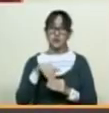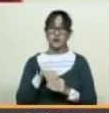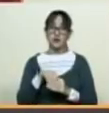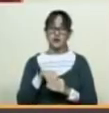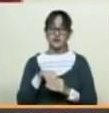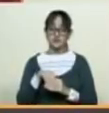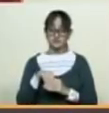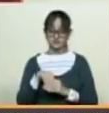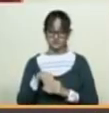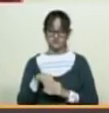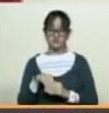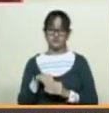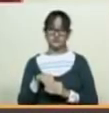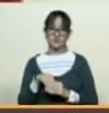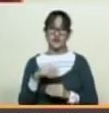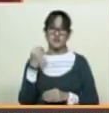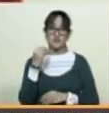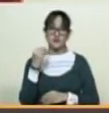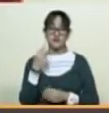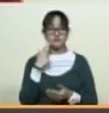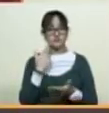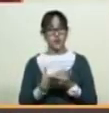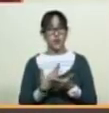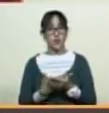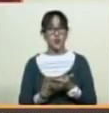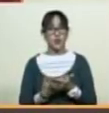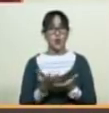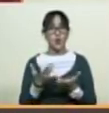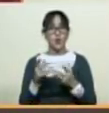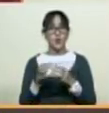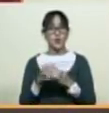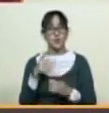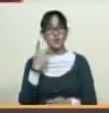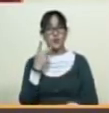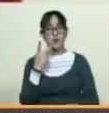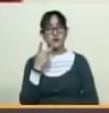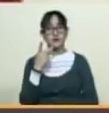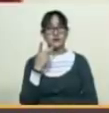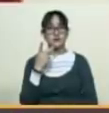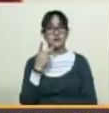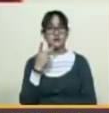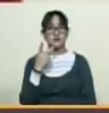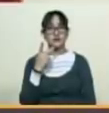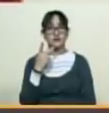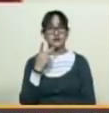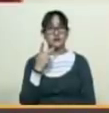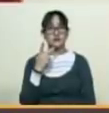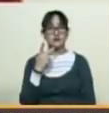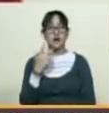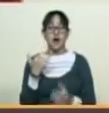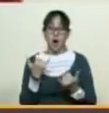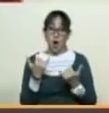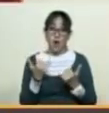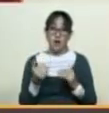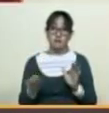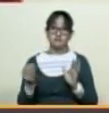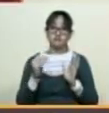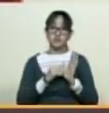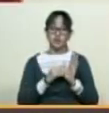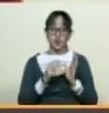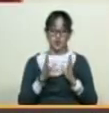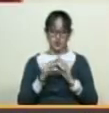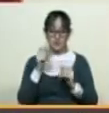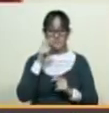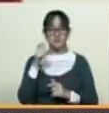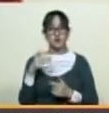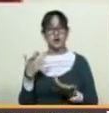también ha sido una inquietud que ha sido planteada por organizaciones políticas y por candidatos. Vamos a colocar, para que todo el mundo